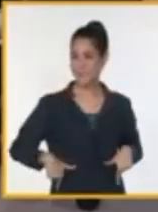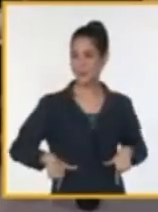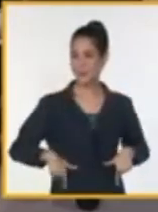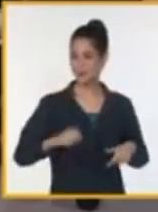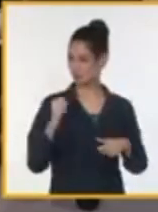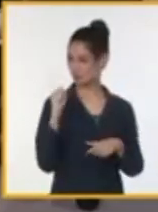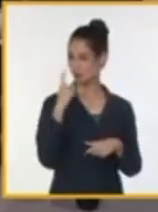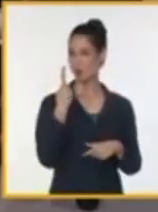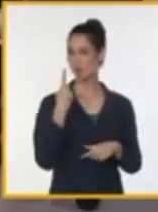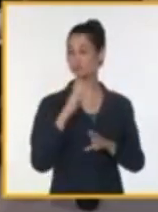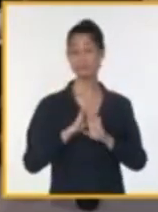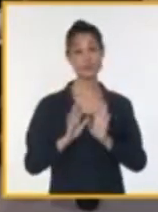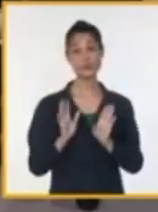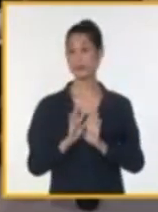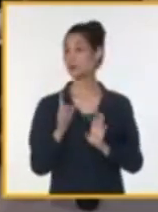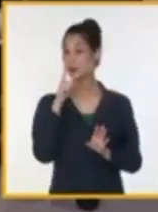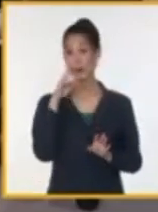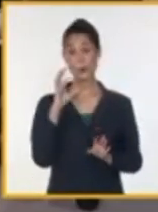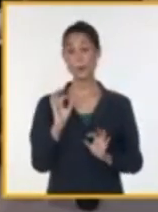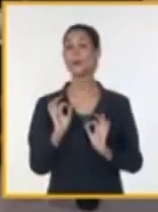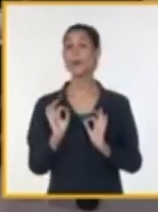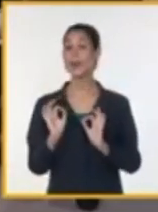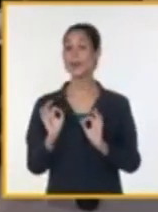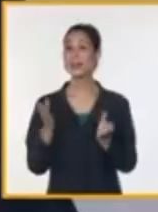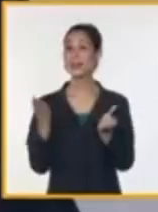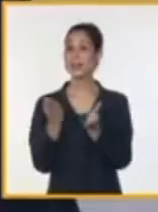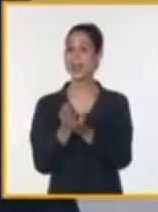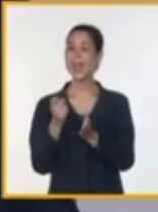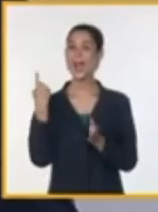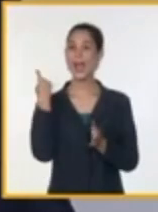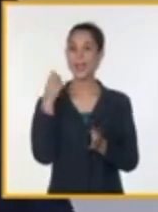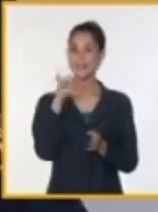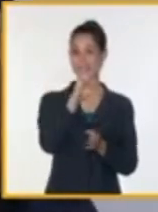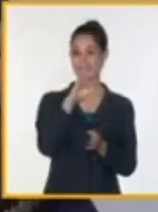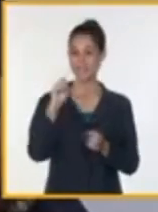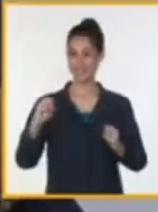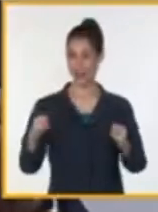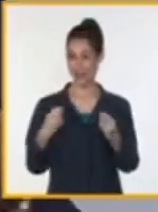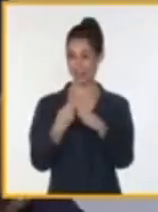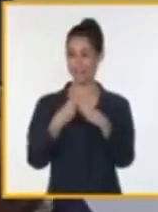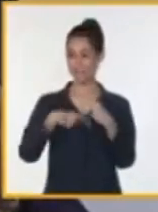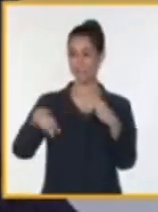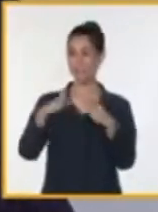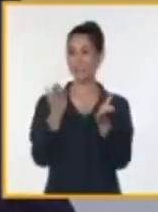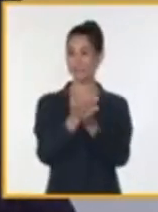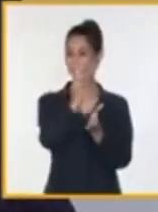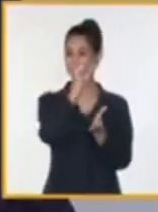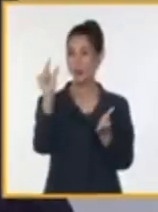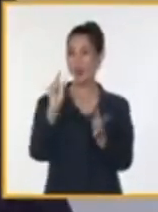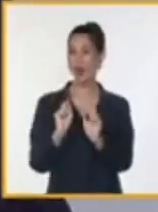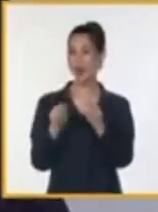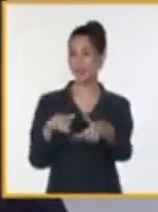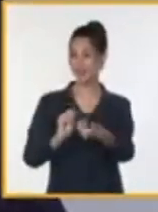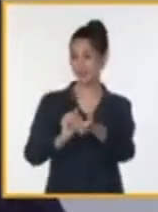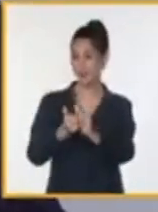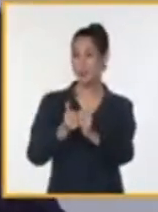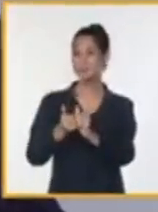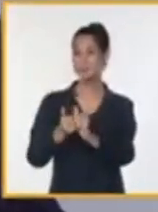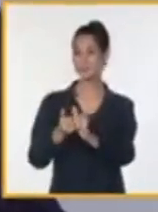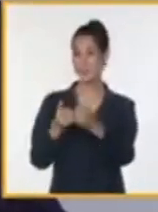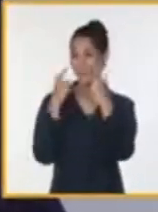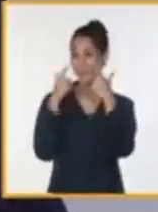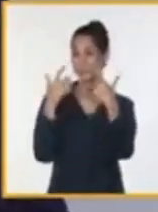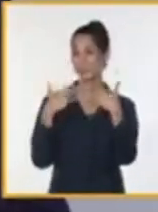llevado a esta 60 edición de los juegos escolares eh alguna de las cuestiones que para nosotros han sido importante en los juegos